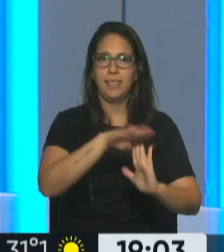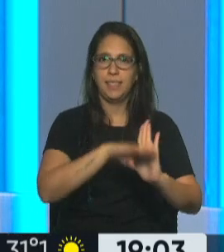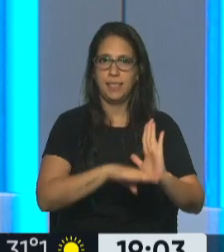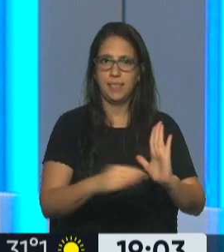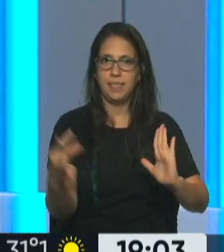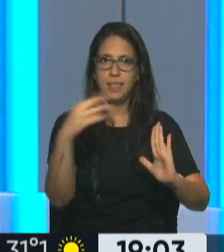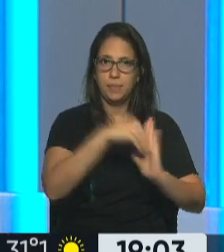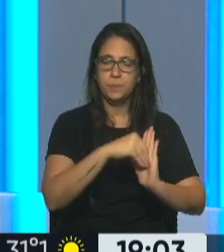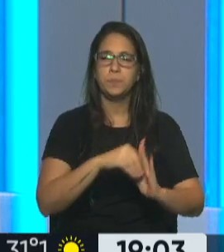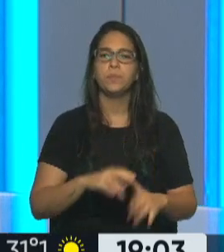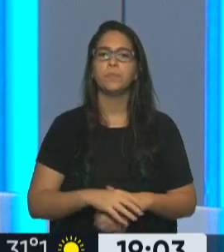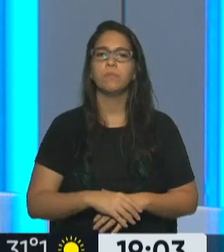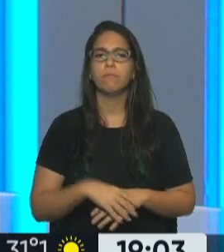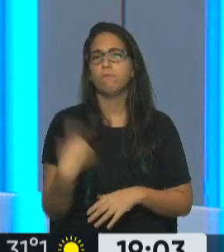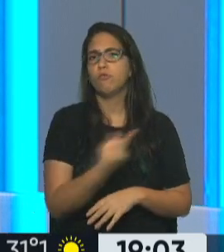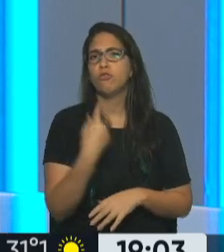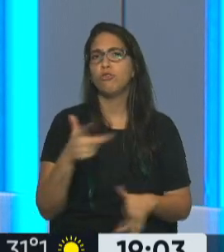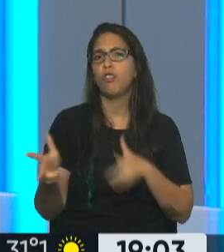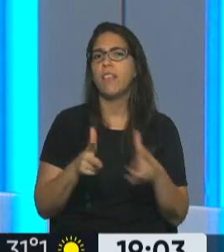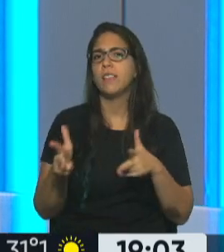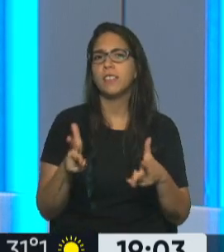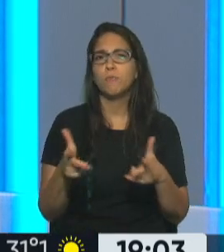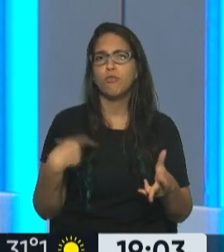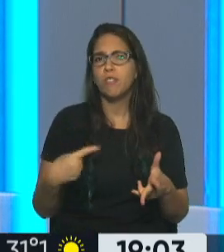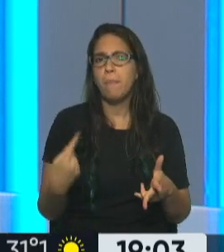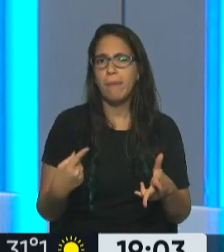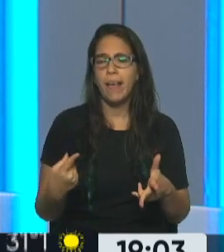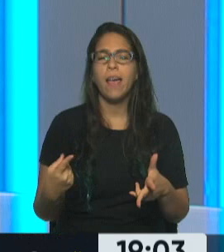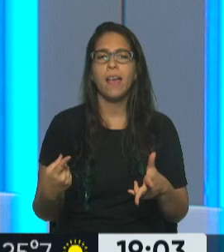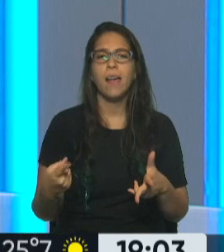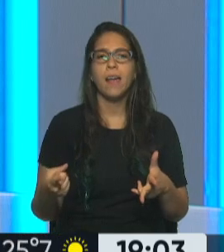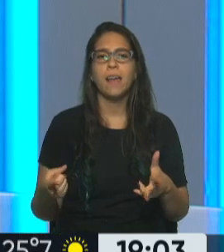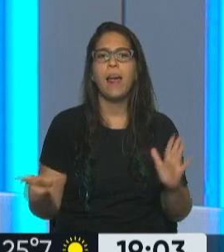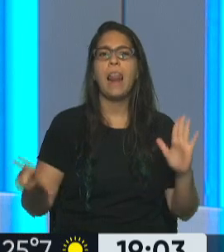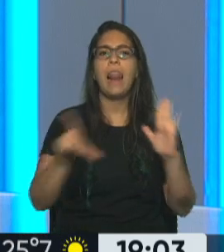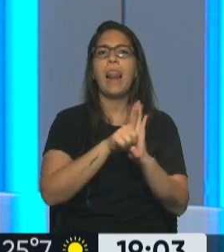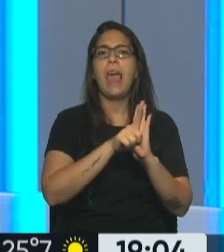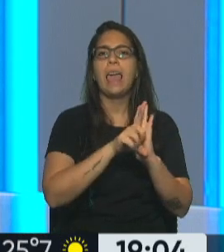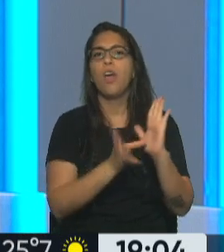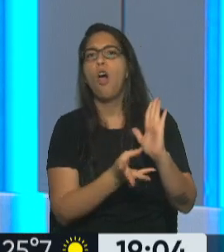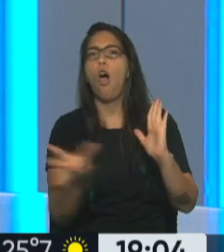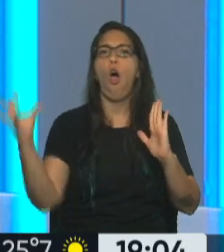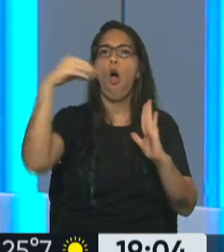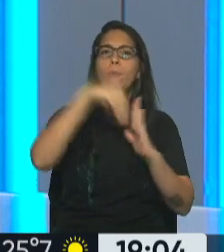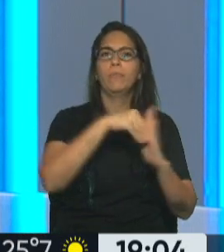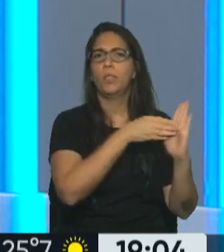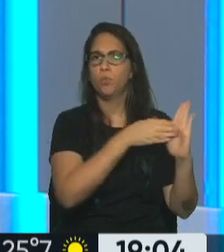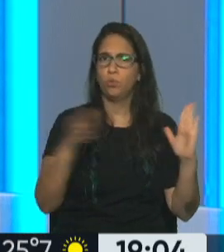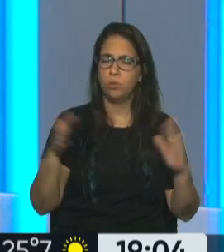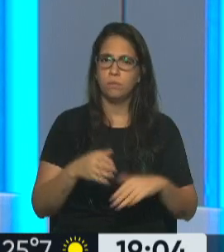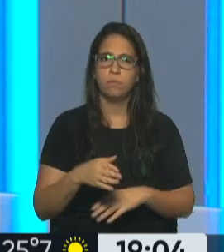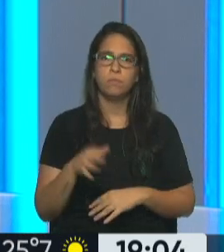ejecutivo entre nosotros o vulgarmente se ha denominado la ley Ómnibus o